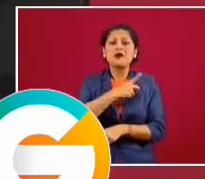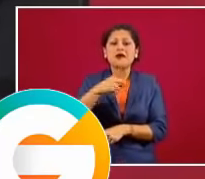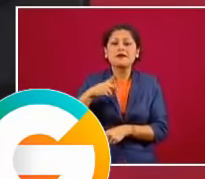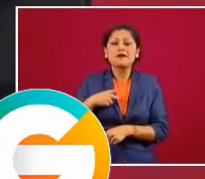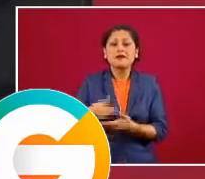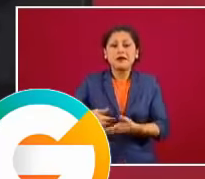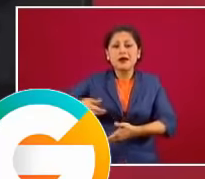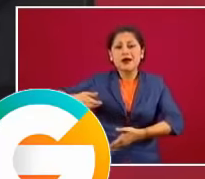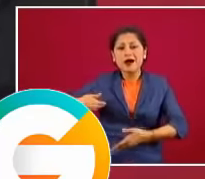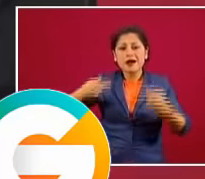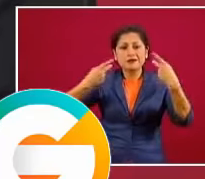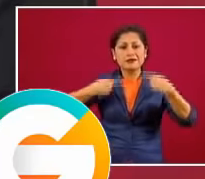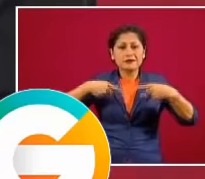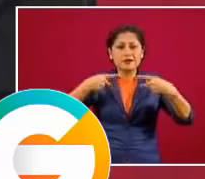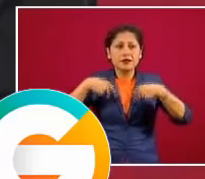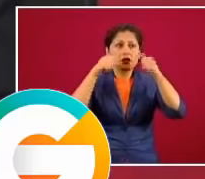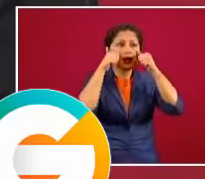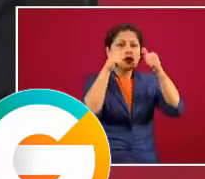con los ciudadanos,